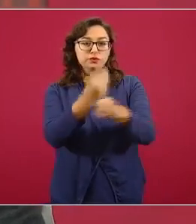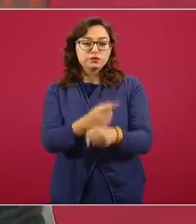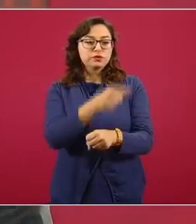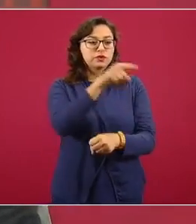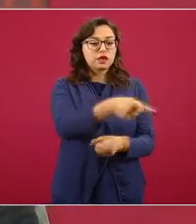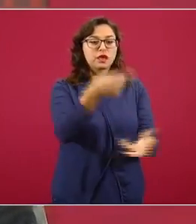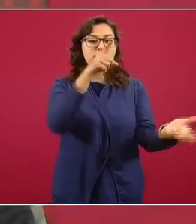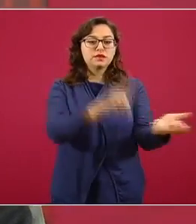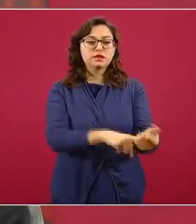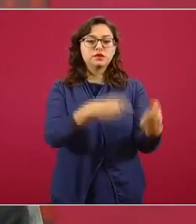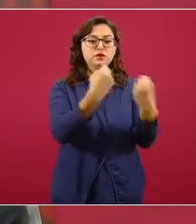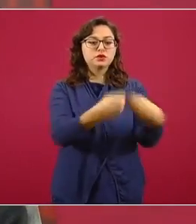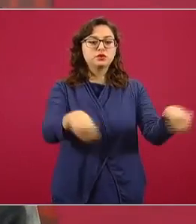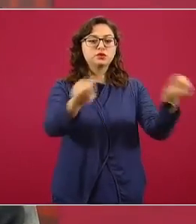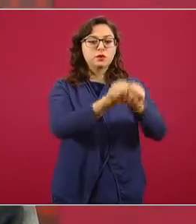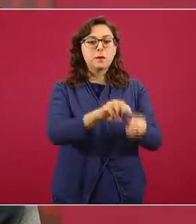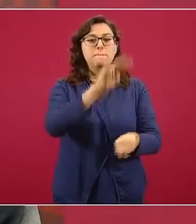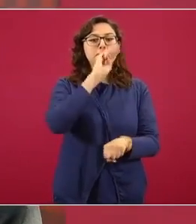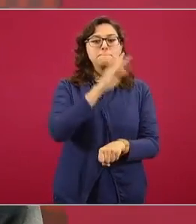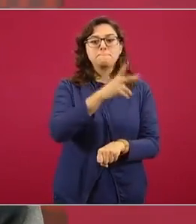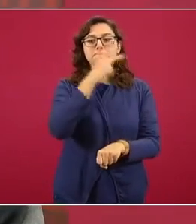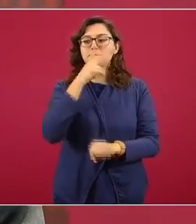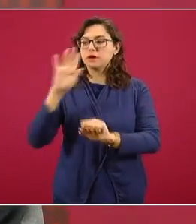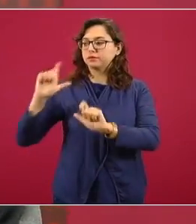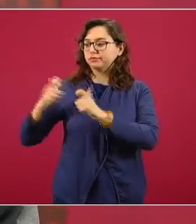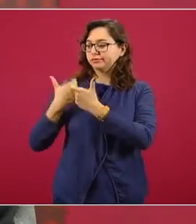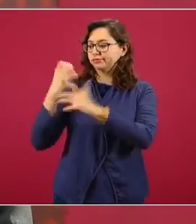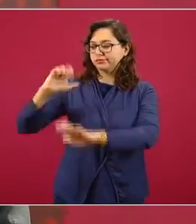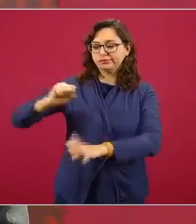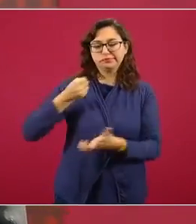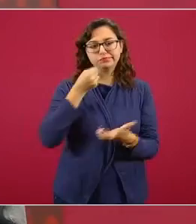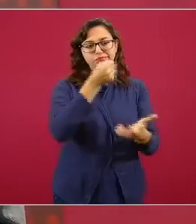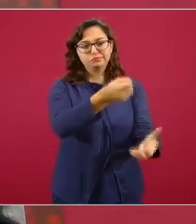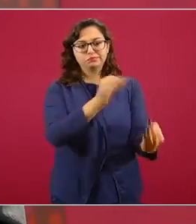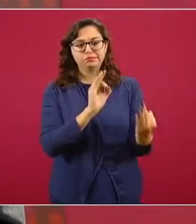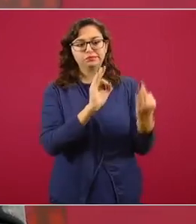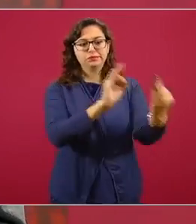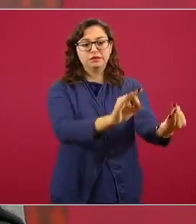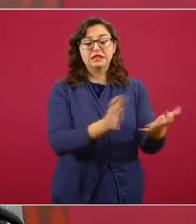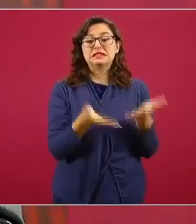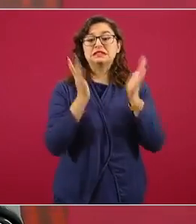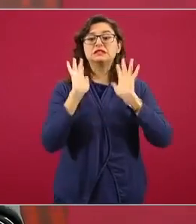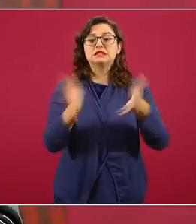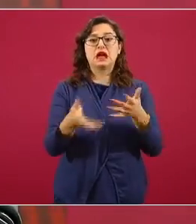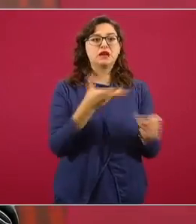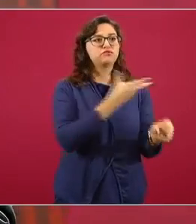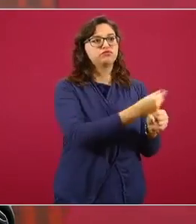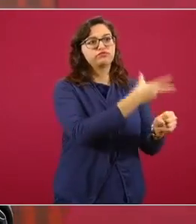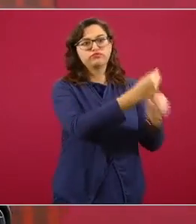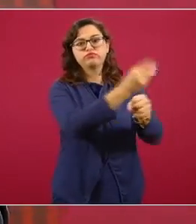padres de familia. Ya llevamos 50,000 escuelas,